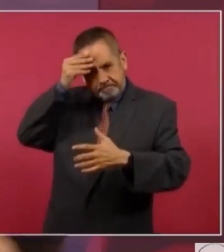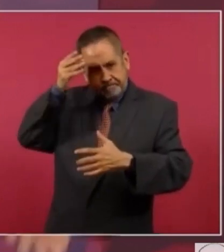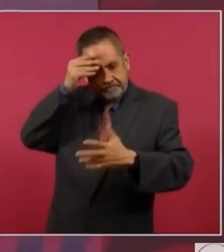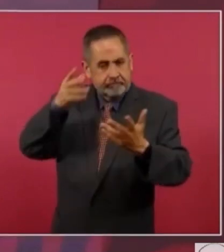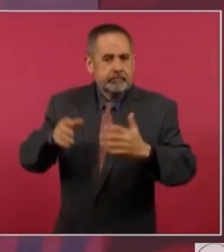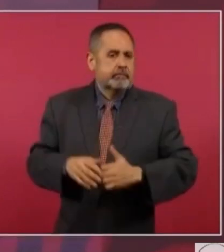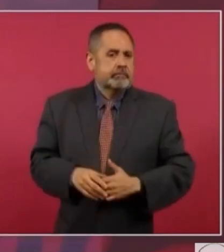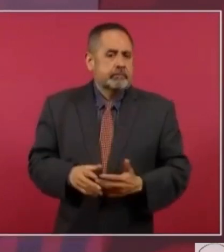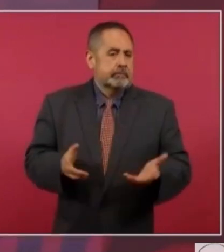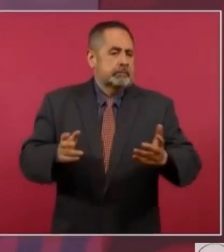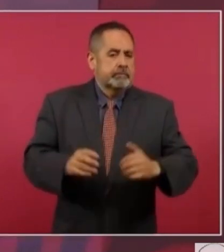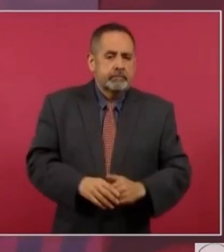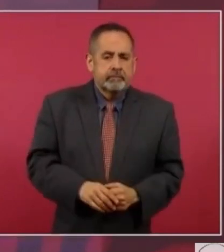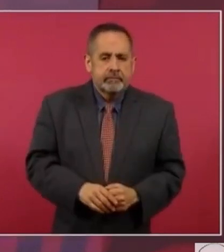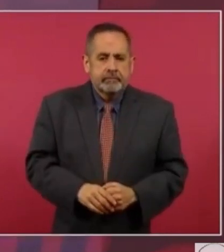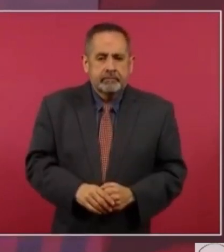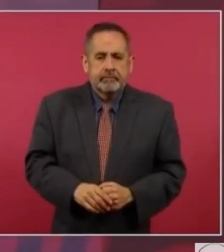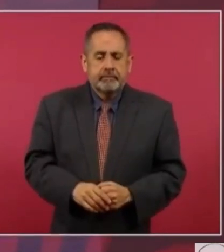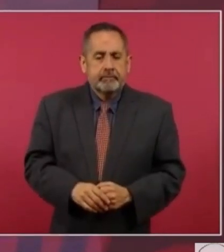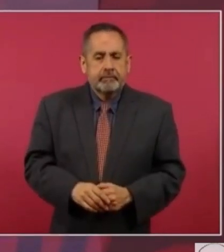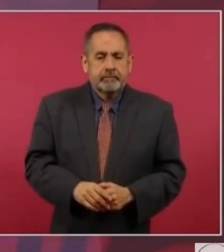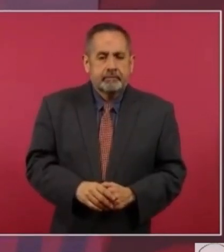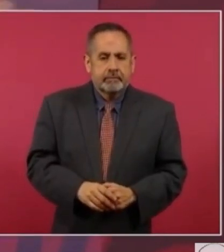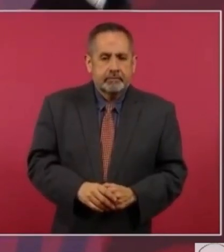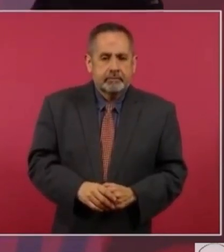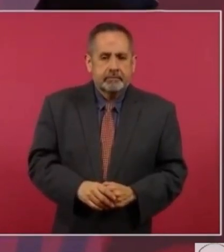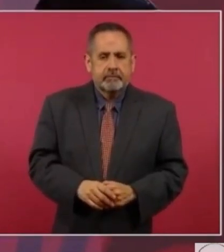Qué fácil,